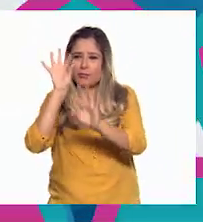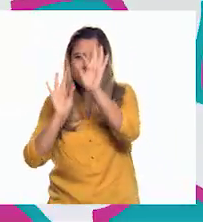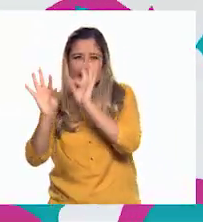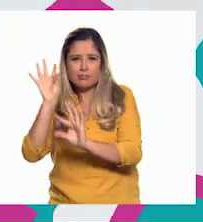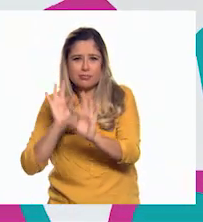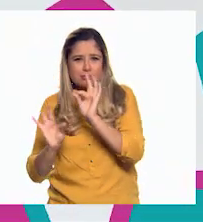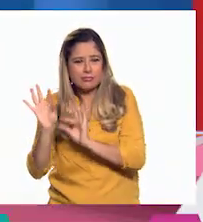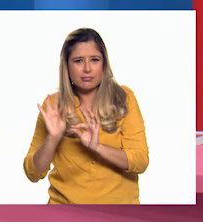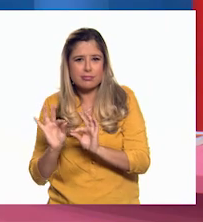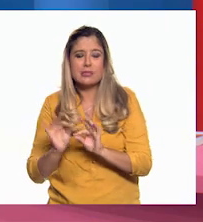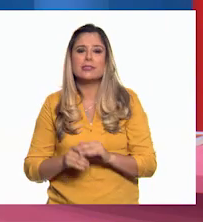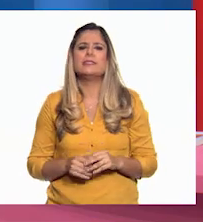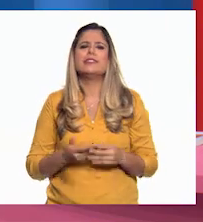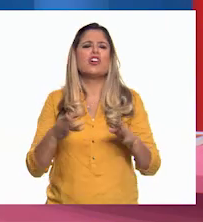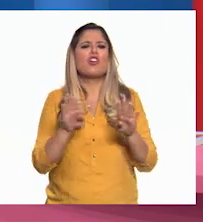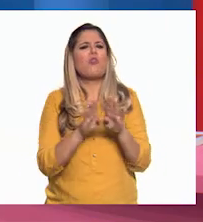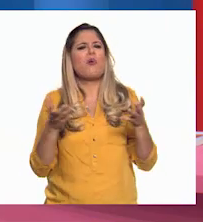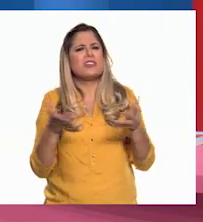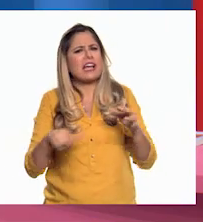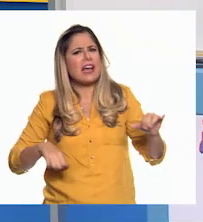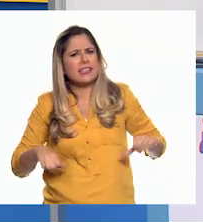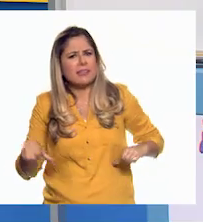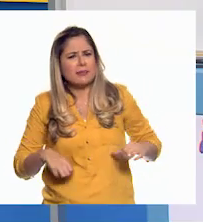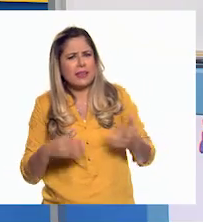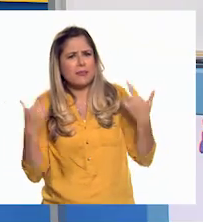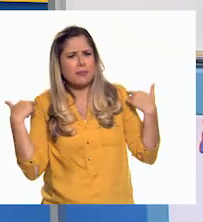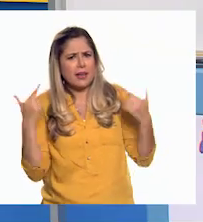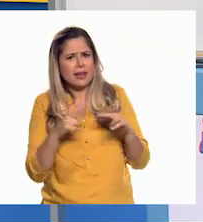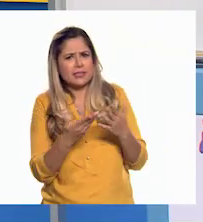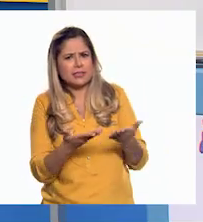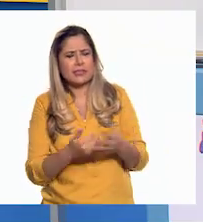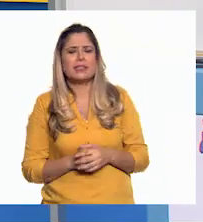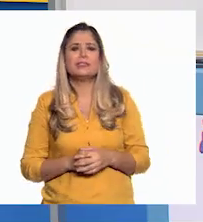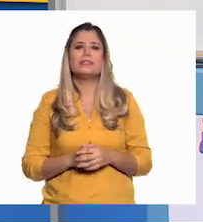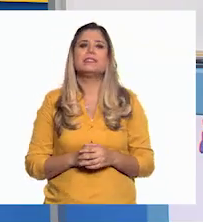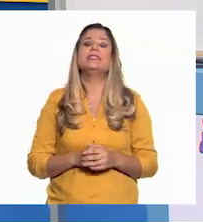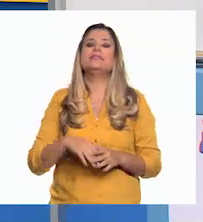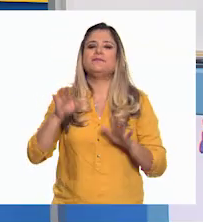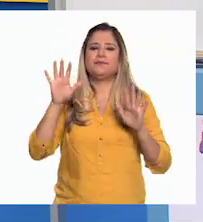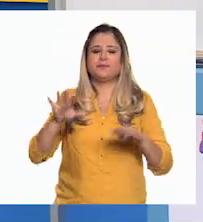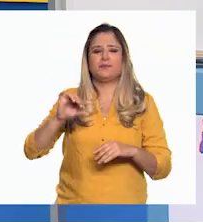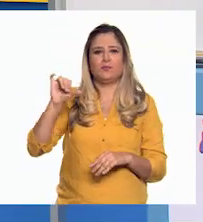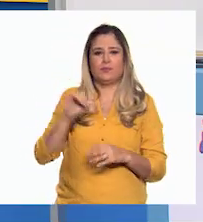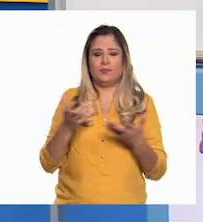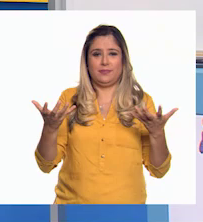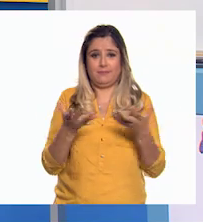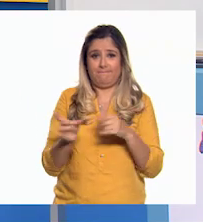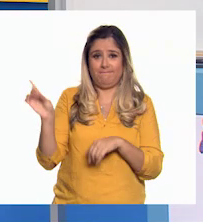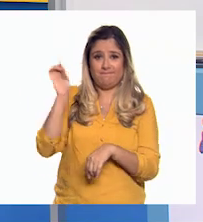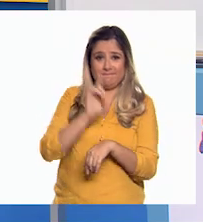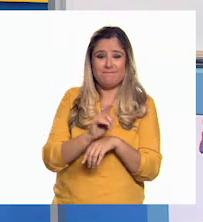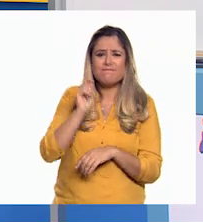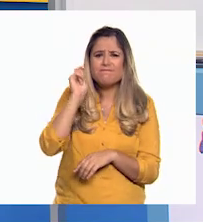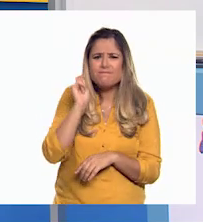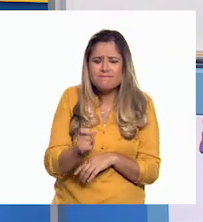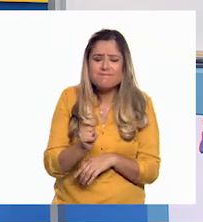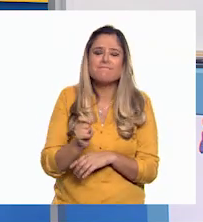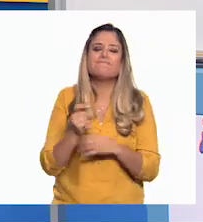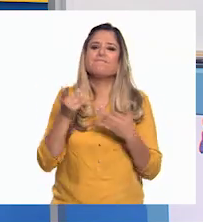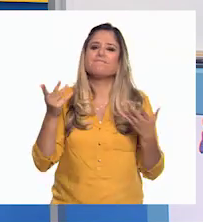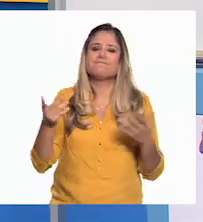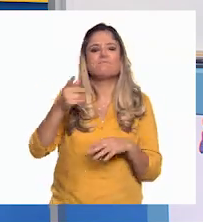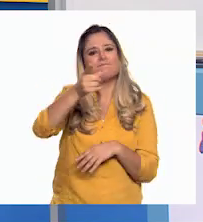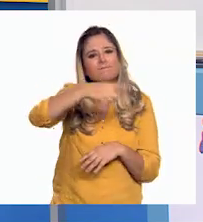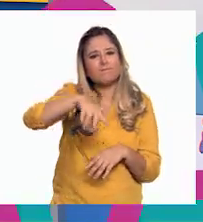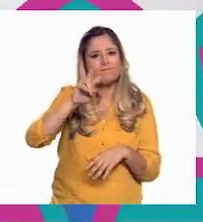Maestra, ¿y cómo vamos a realizar esta actividad? Bueno, pues para lo que vamos a hacer el día de hoy, sería conveniente tomar